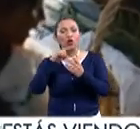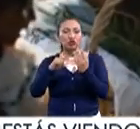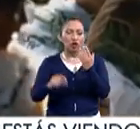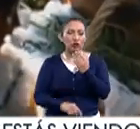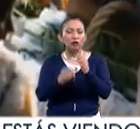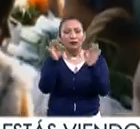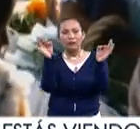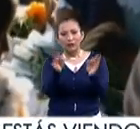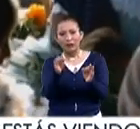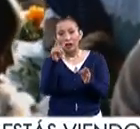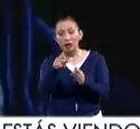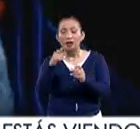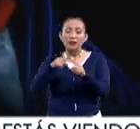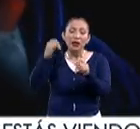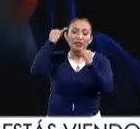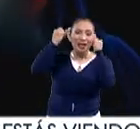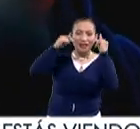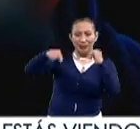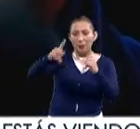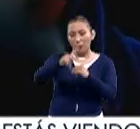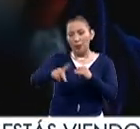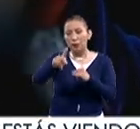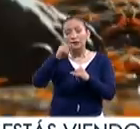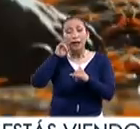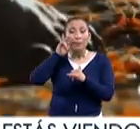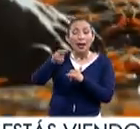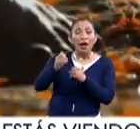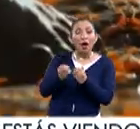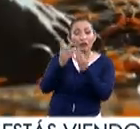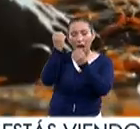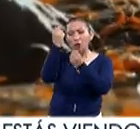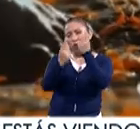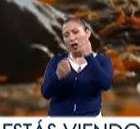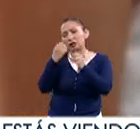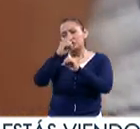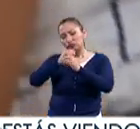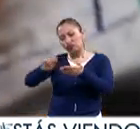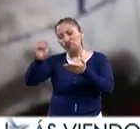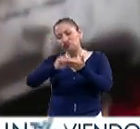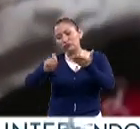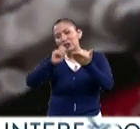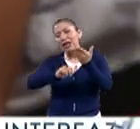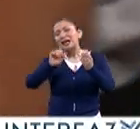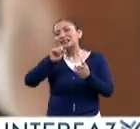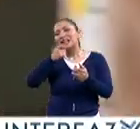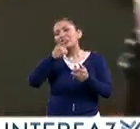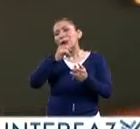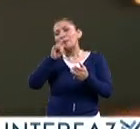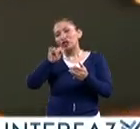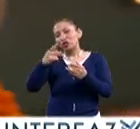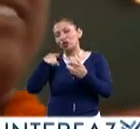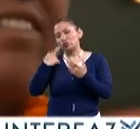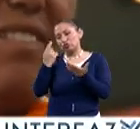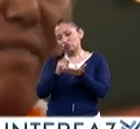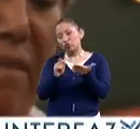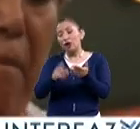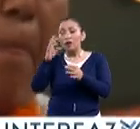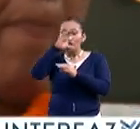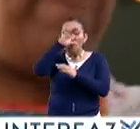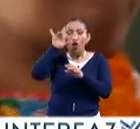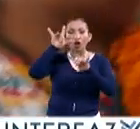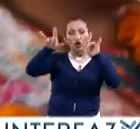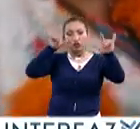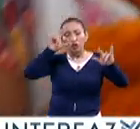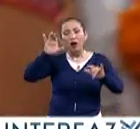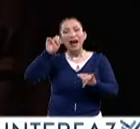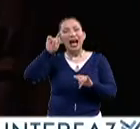pueblos originarios. Acompañan a esta ofrenda algunas obras literarias de Sergio Pitol, así como su fotografía, piezas